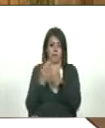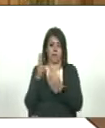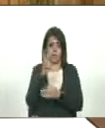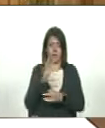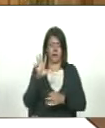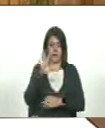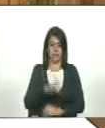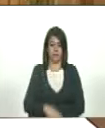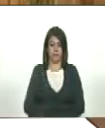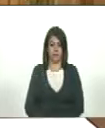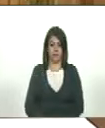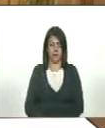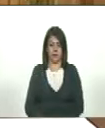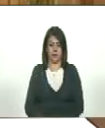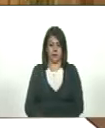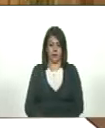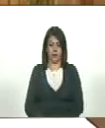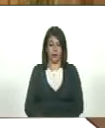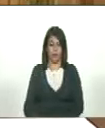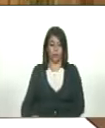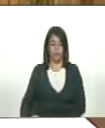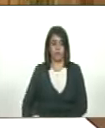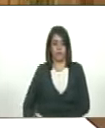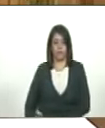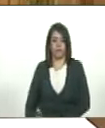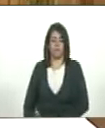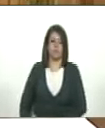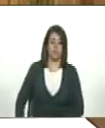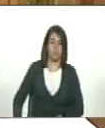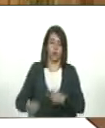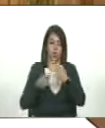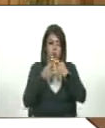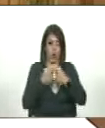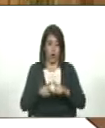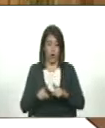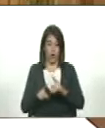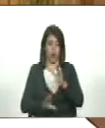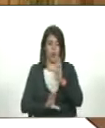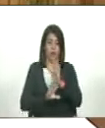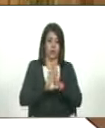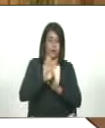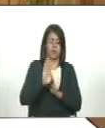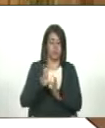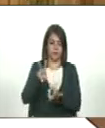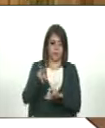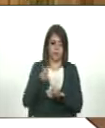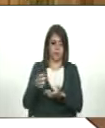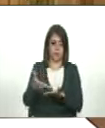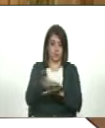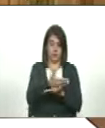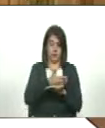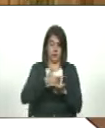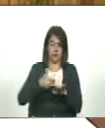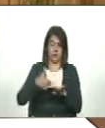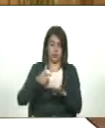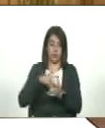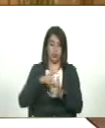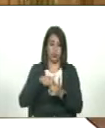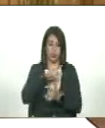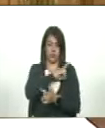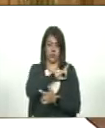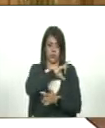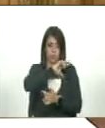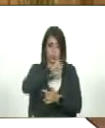venezolana. Otro aspecto de avance ha sido la recaudación tributaria. Aquí está el